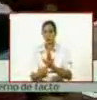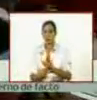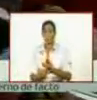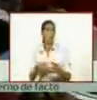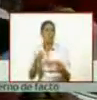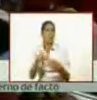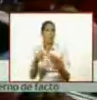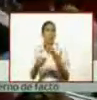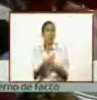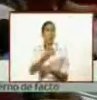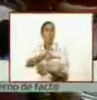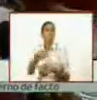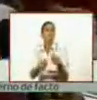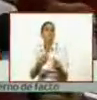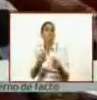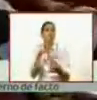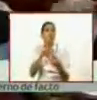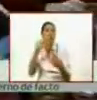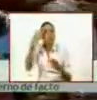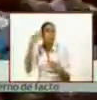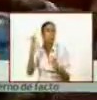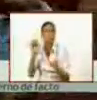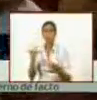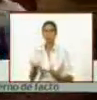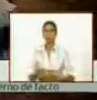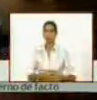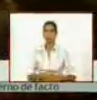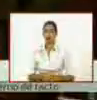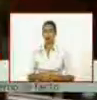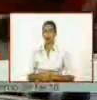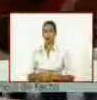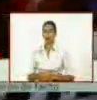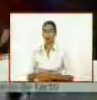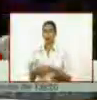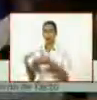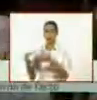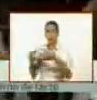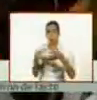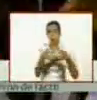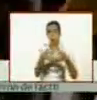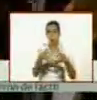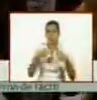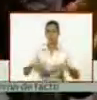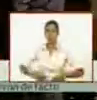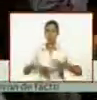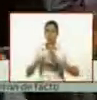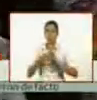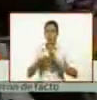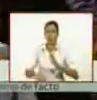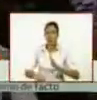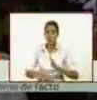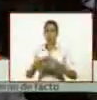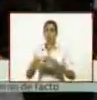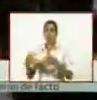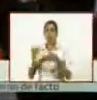porque lo sacaron a ustedes. Lamentablemente tuvimos que ser escoltados por una corte de derechos humanos, por la embajada.